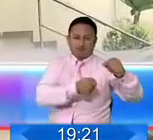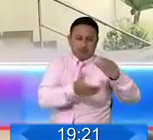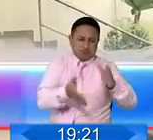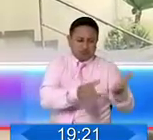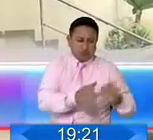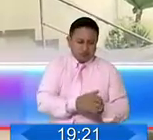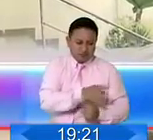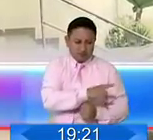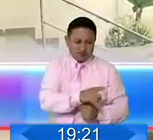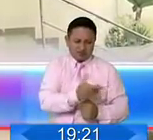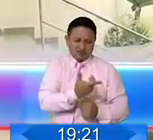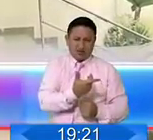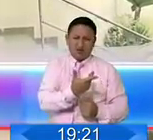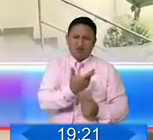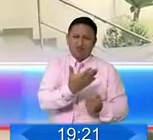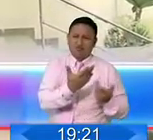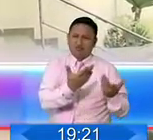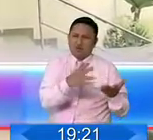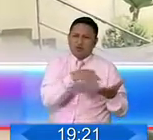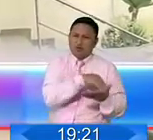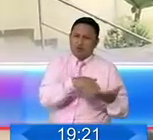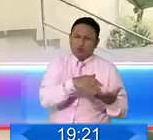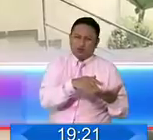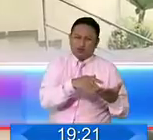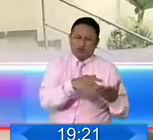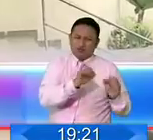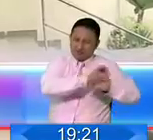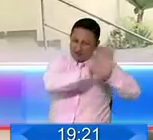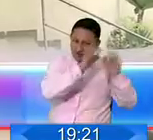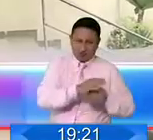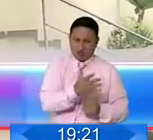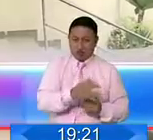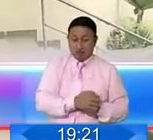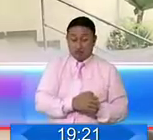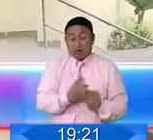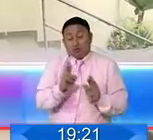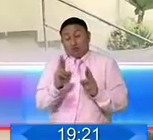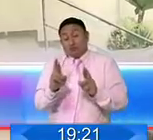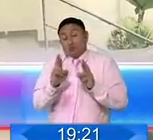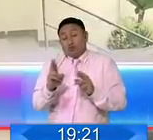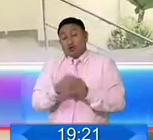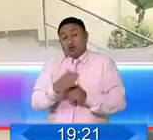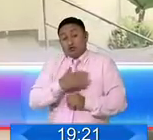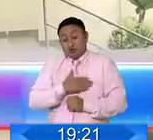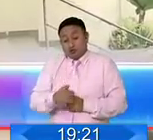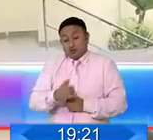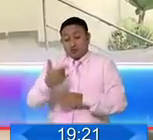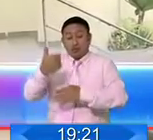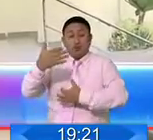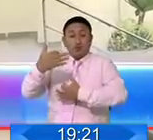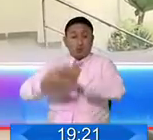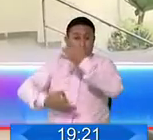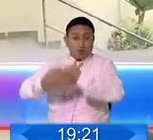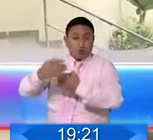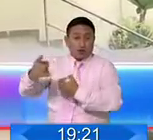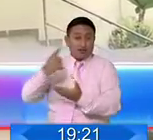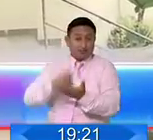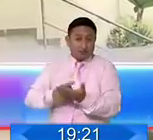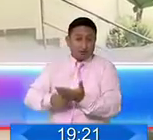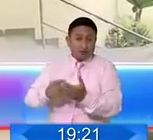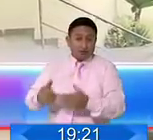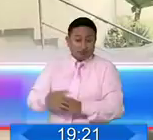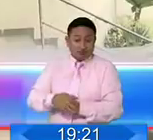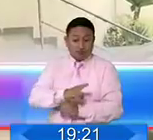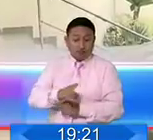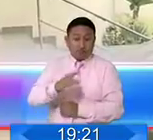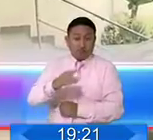con muchas irregularidades, inconsistencias. Espero y aspiro a que los jueces que van a estar en esta audiencia sean